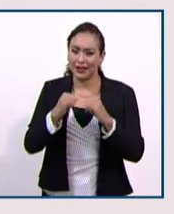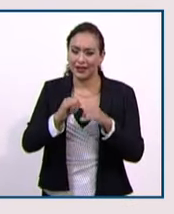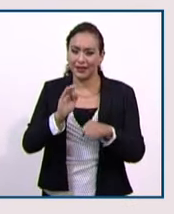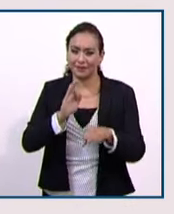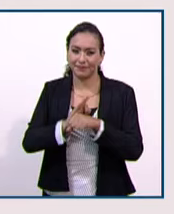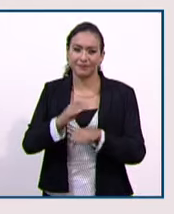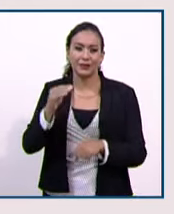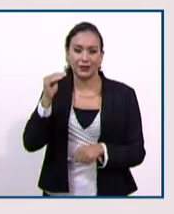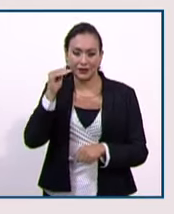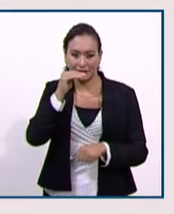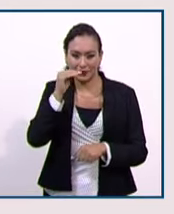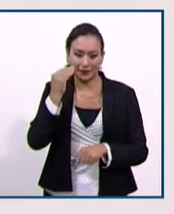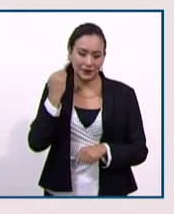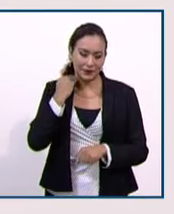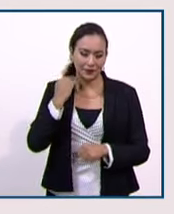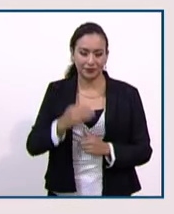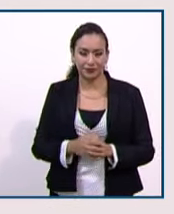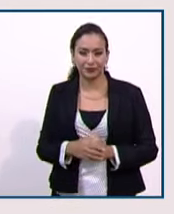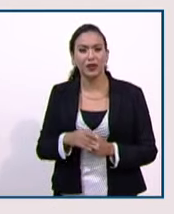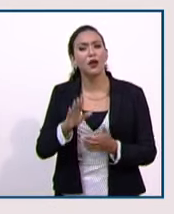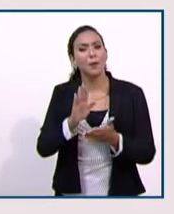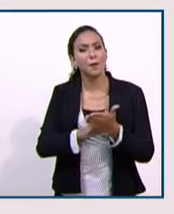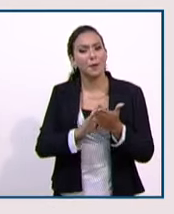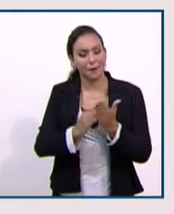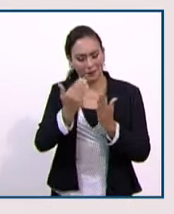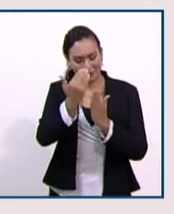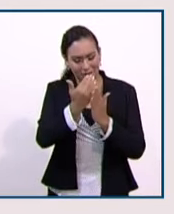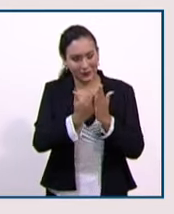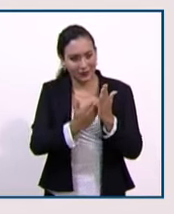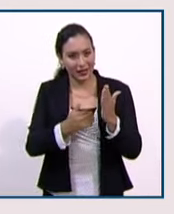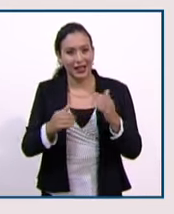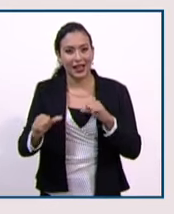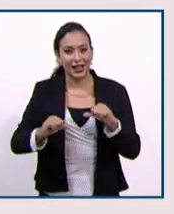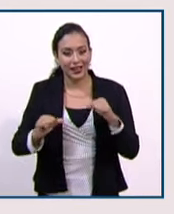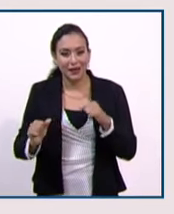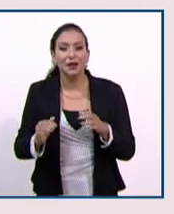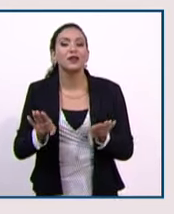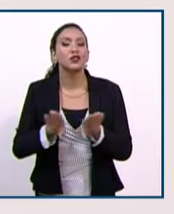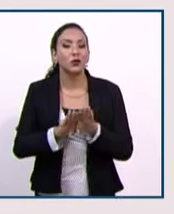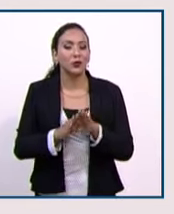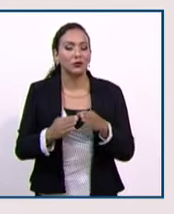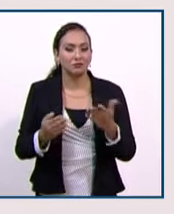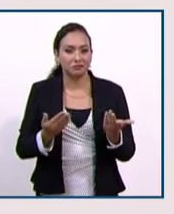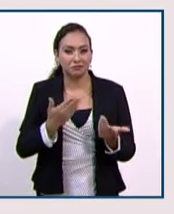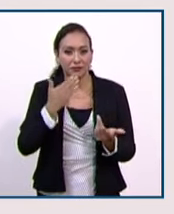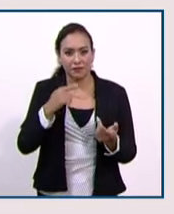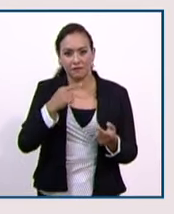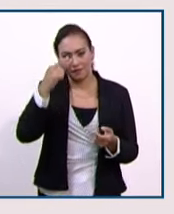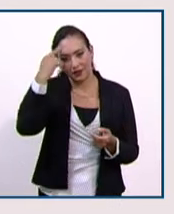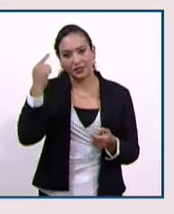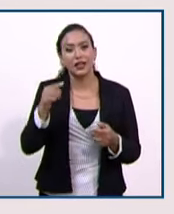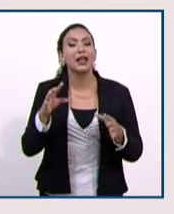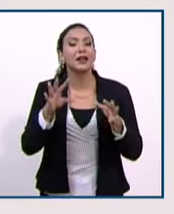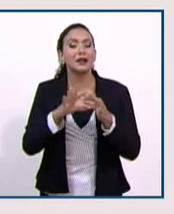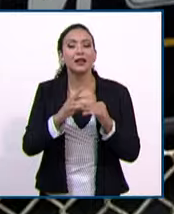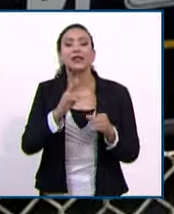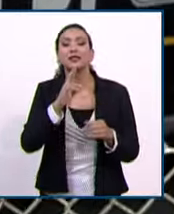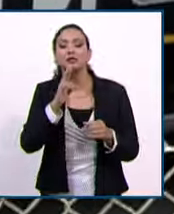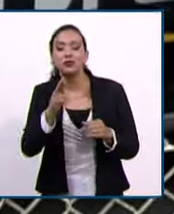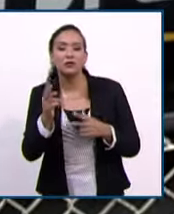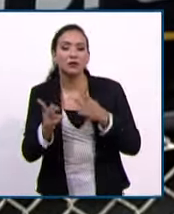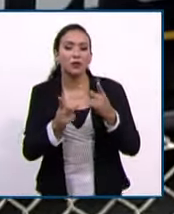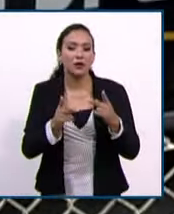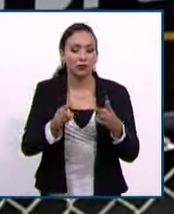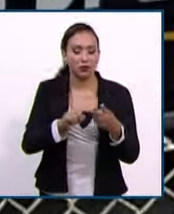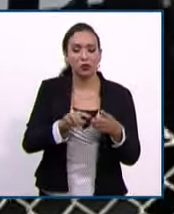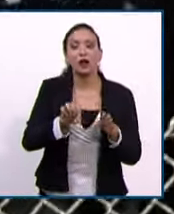Pública. Se trata de un documento didáctico con preguntas y respuestas sobre rubros como flagrancia, cómo